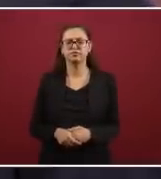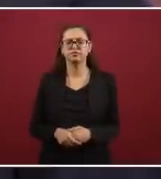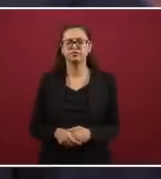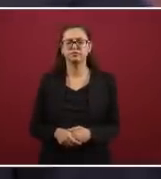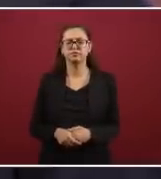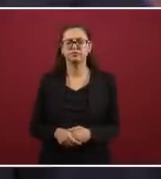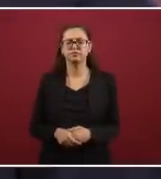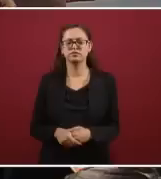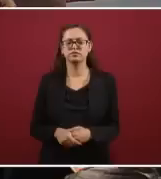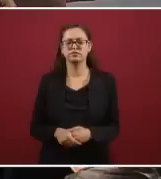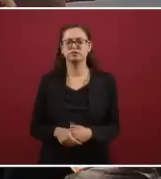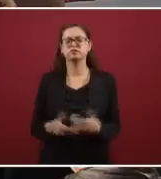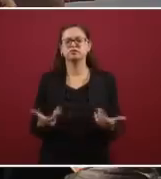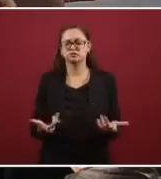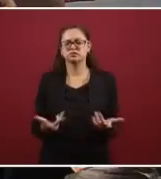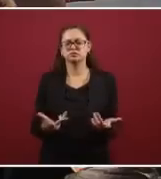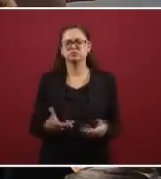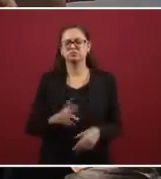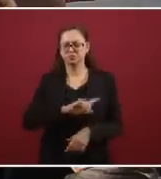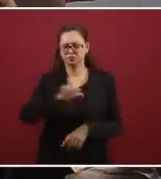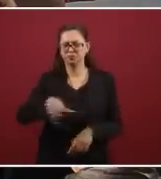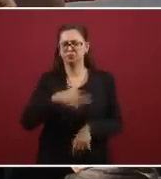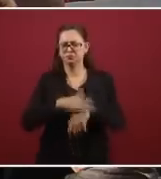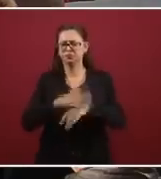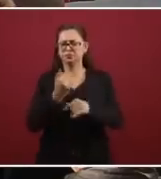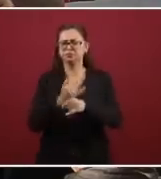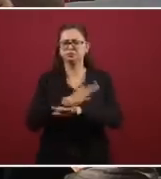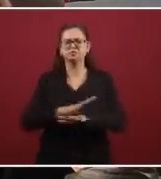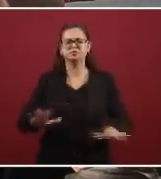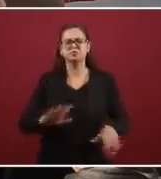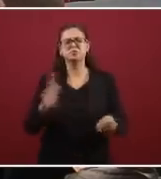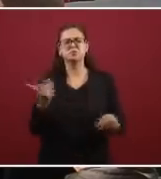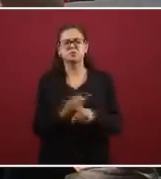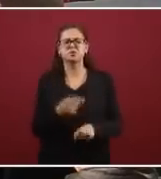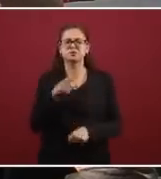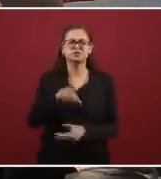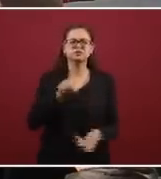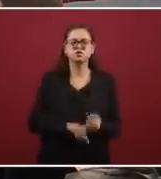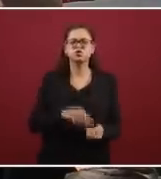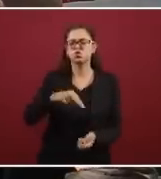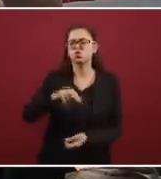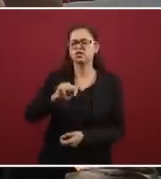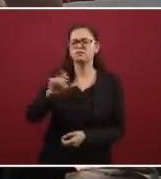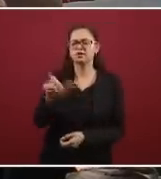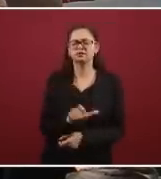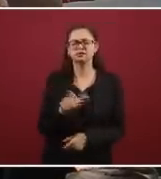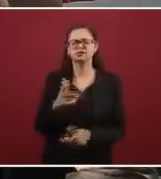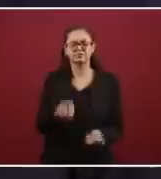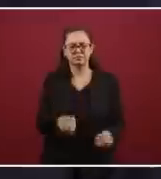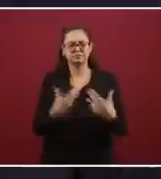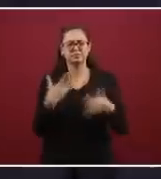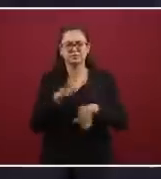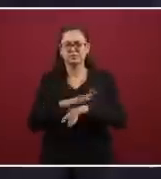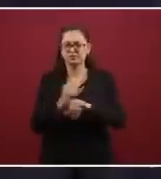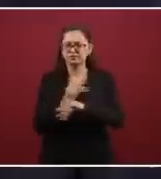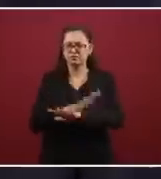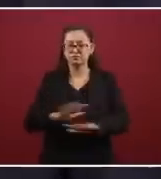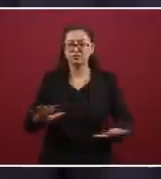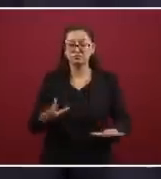a que nos informen cómo va este asunto, pero si no hay